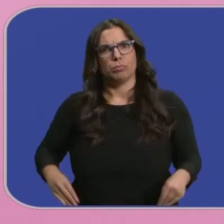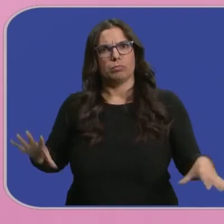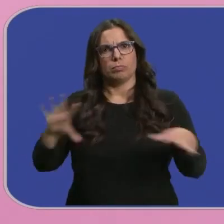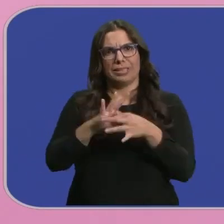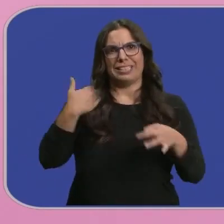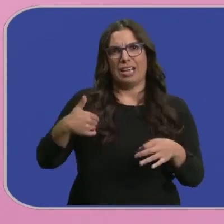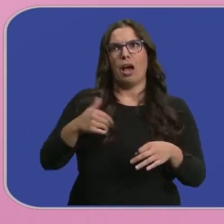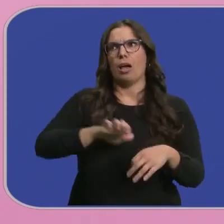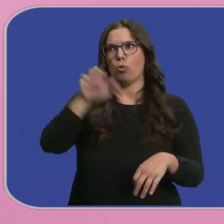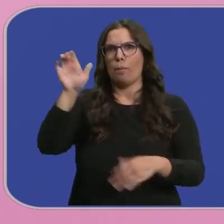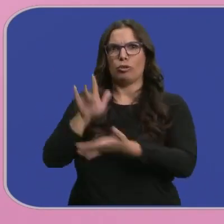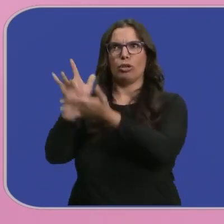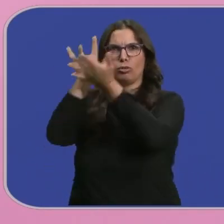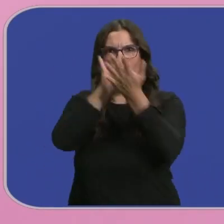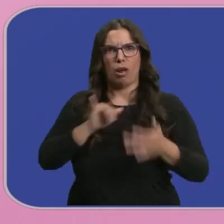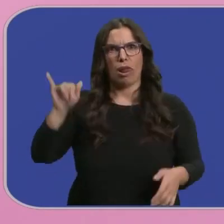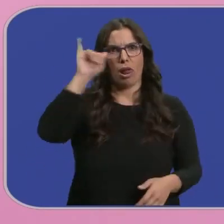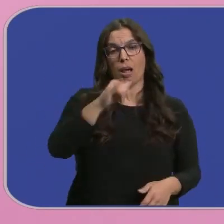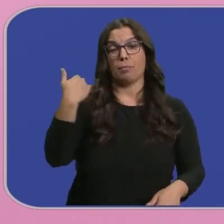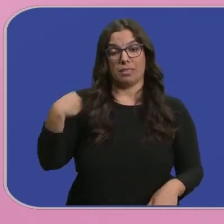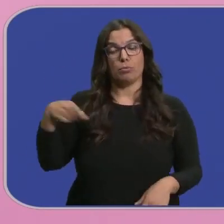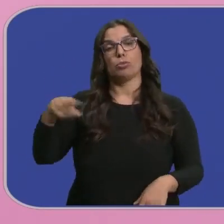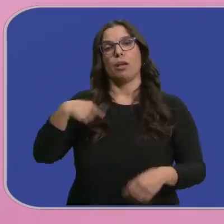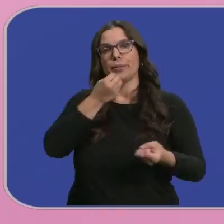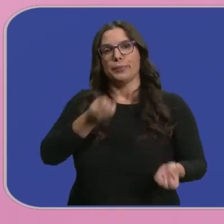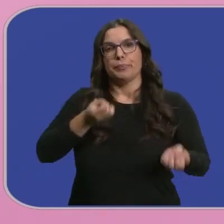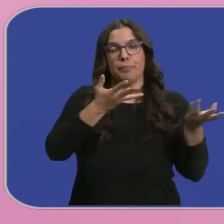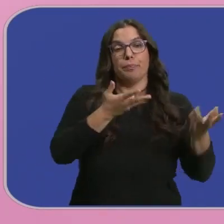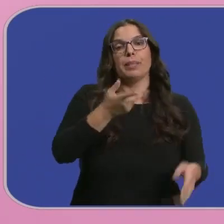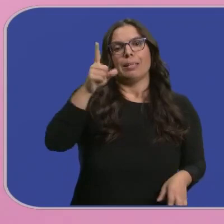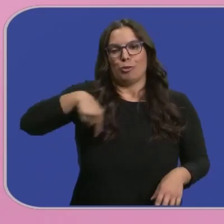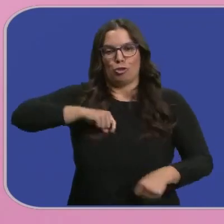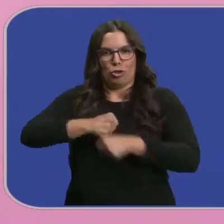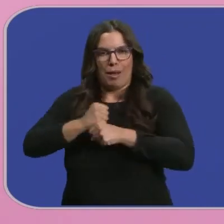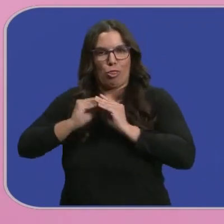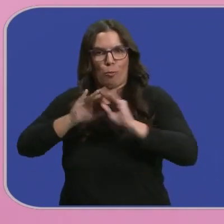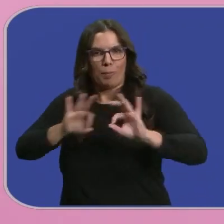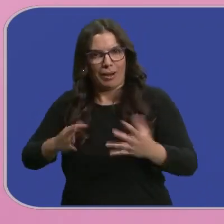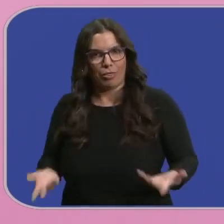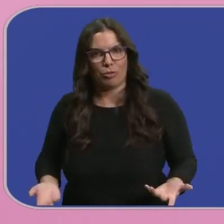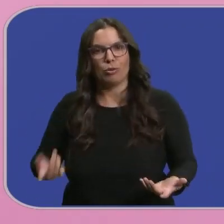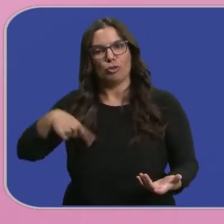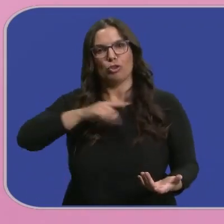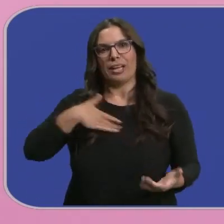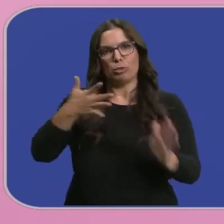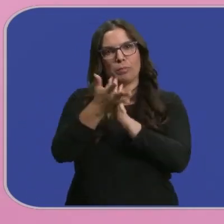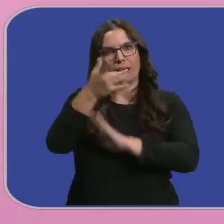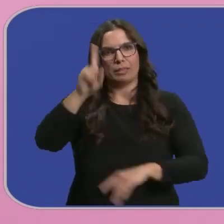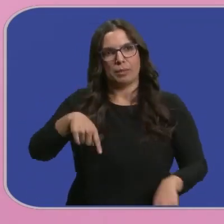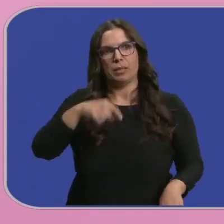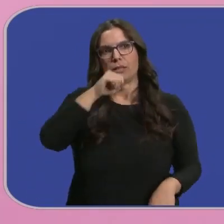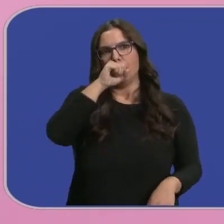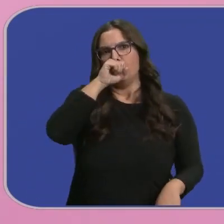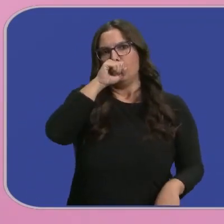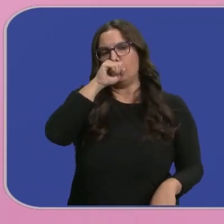hay antecedentes en Europa. Eso lo hemos trasladado y lo seguimos insistiendo. Y la otra, que estamos ya trabajando en ello. Y eso queremos explicarlo también con